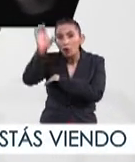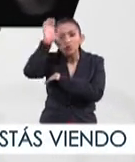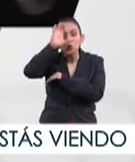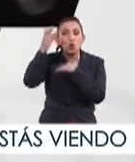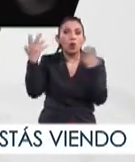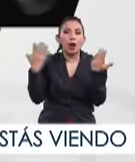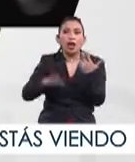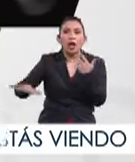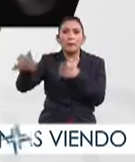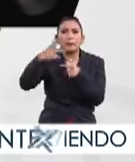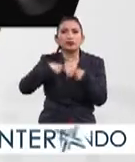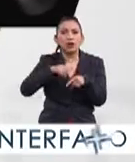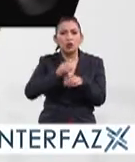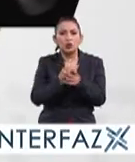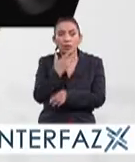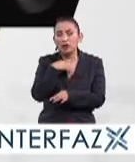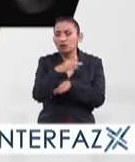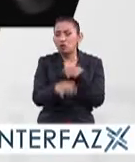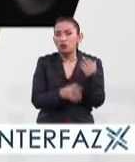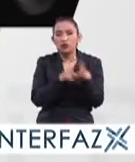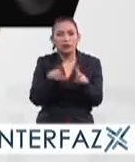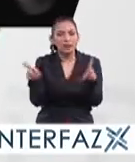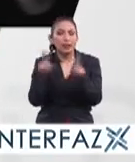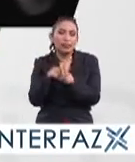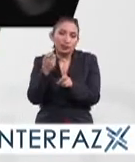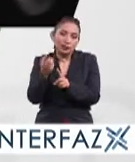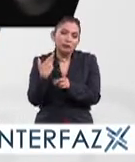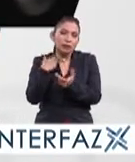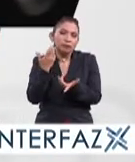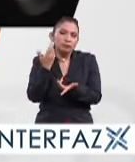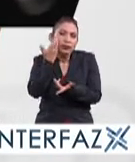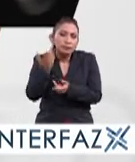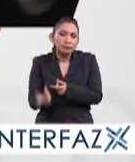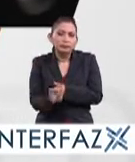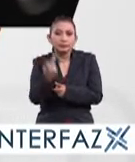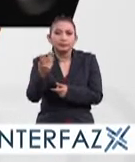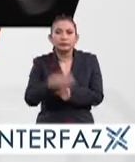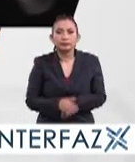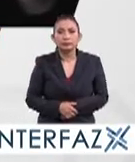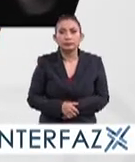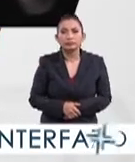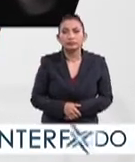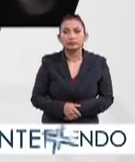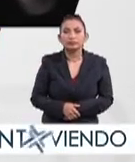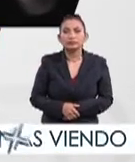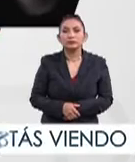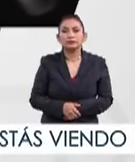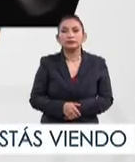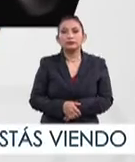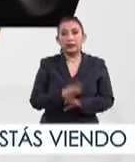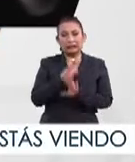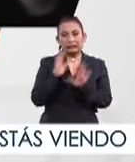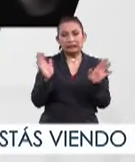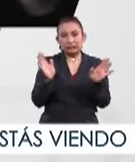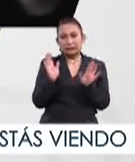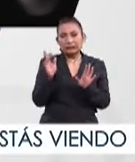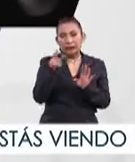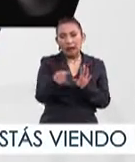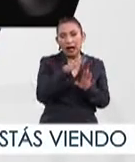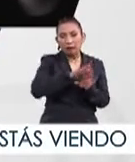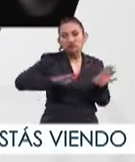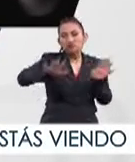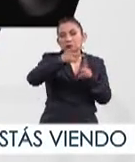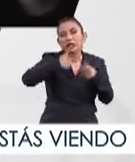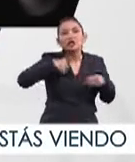nueva, una sociedad nueva, con todo diferente. Y en ese aspecto me gustaría preguntarte, Juan Carlos, ya en el